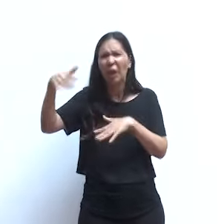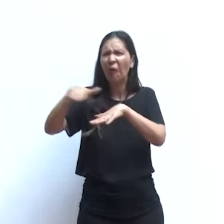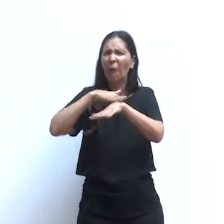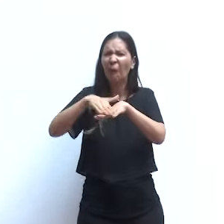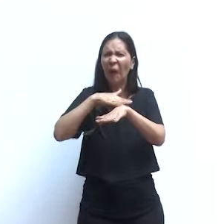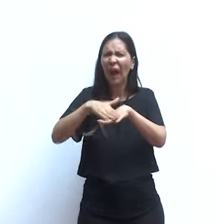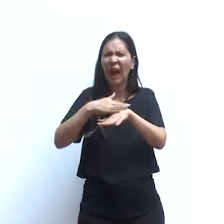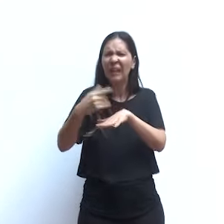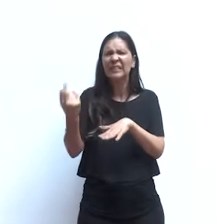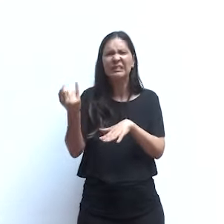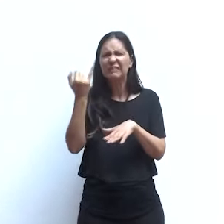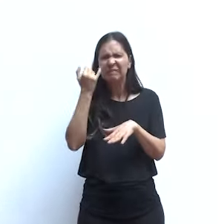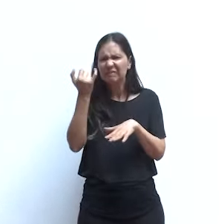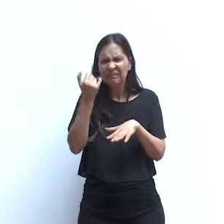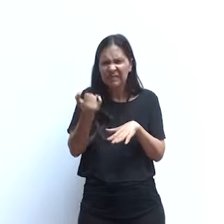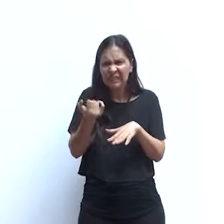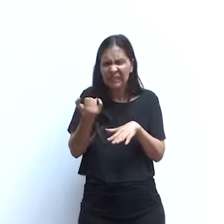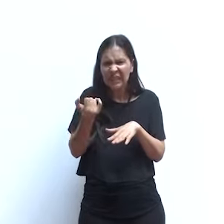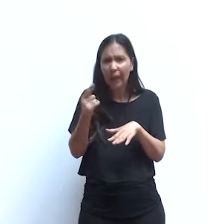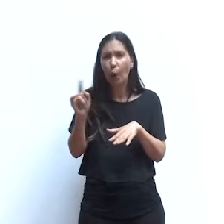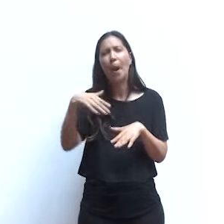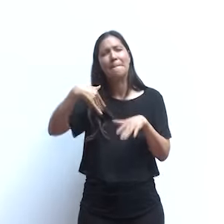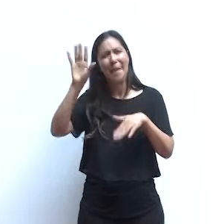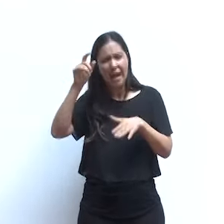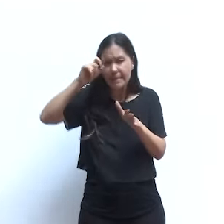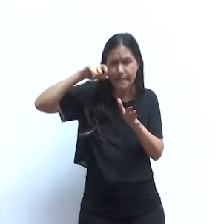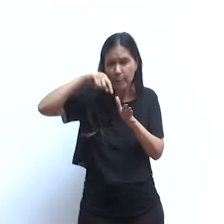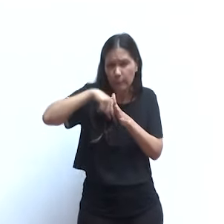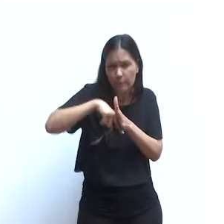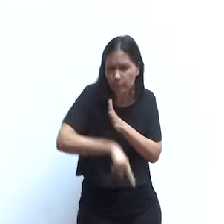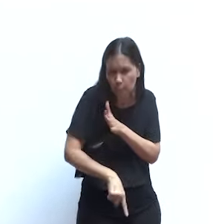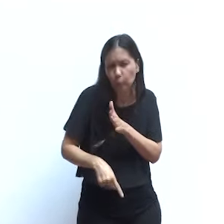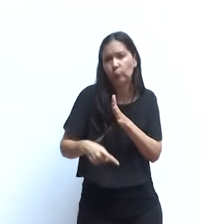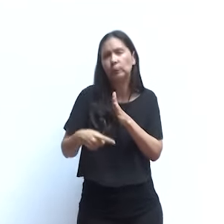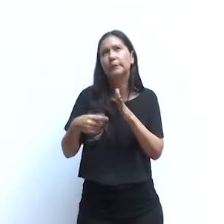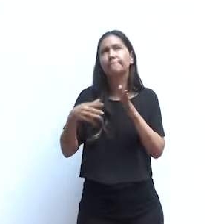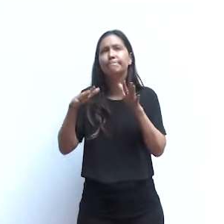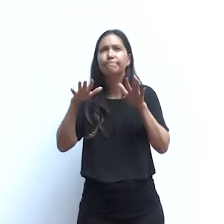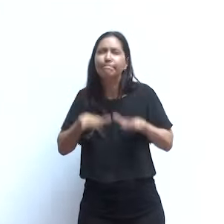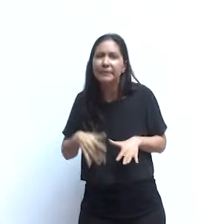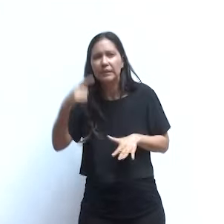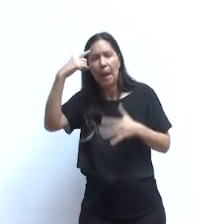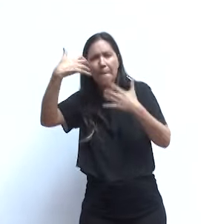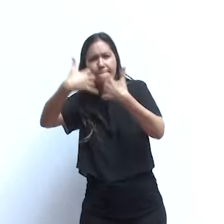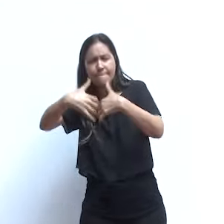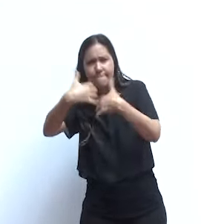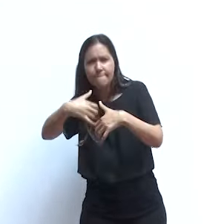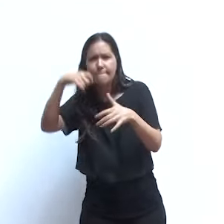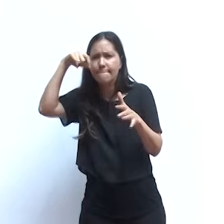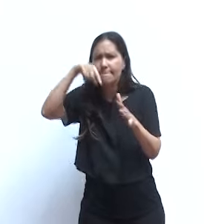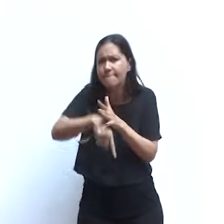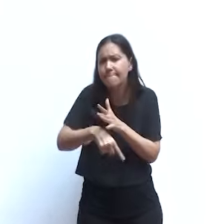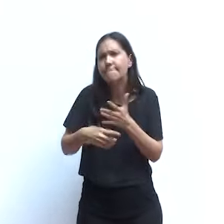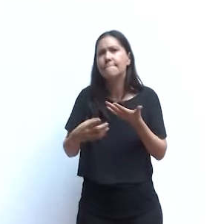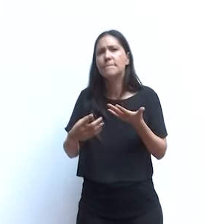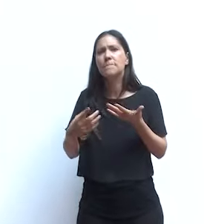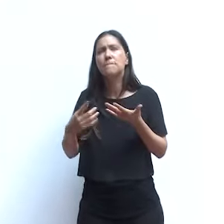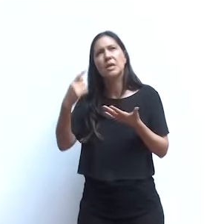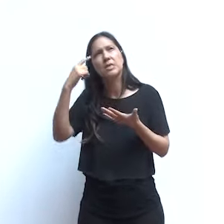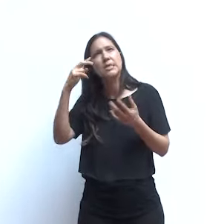a ser siempre un poco más rigurosos no a detenernos a pensar las cosas de desde